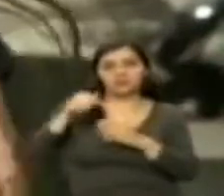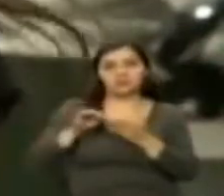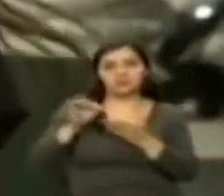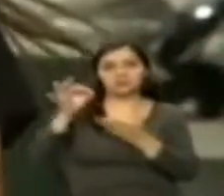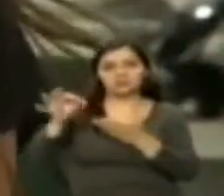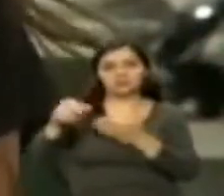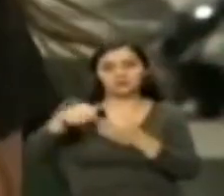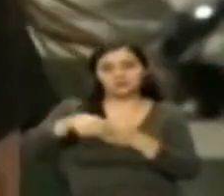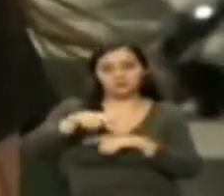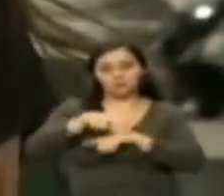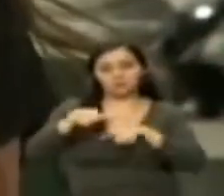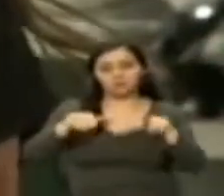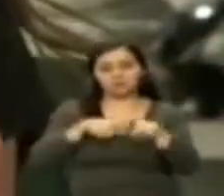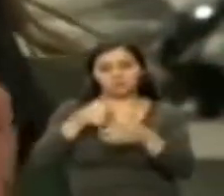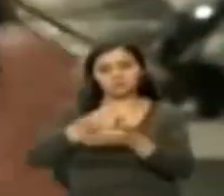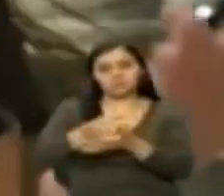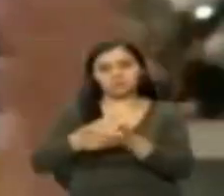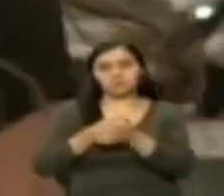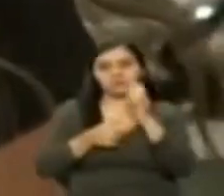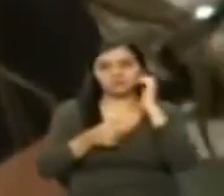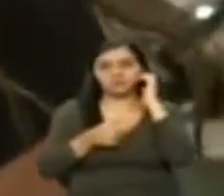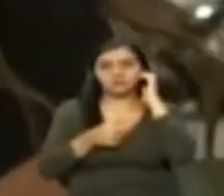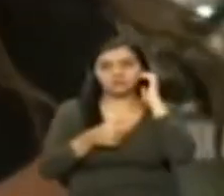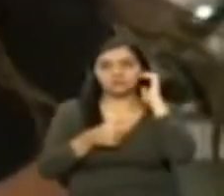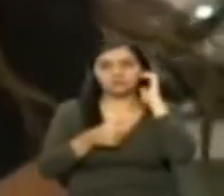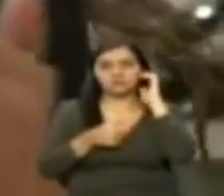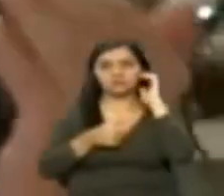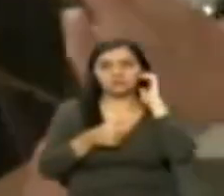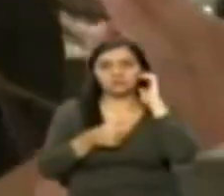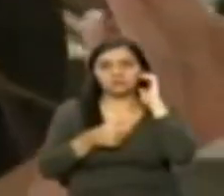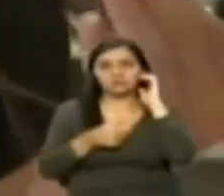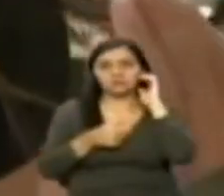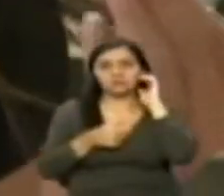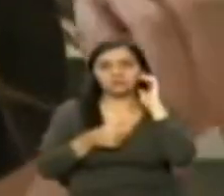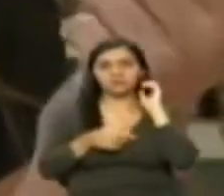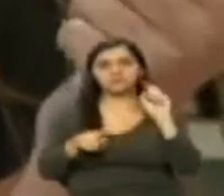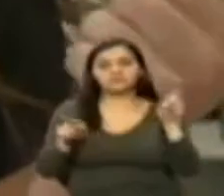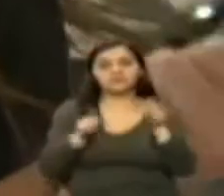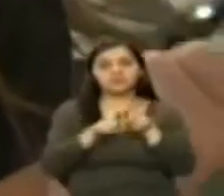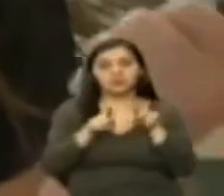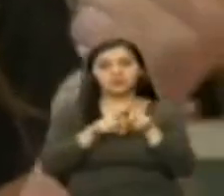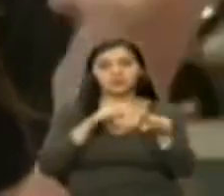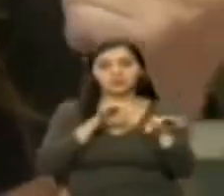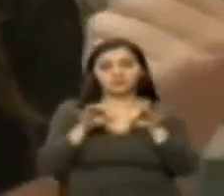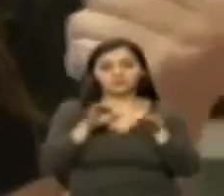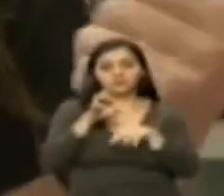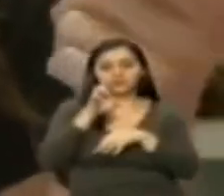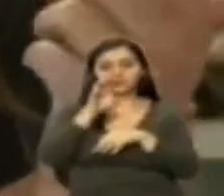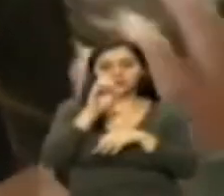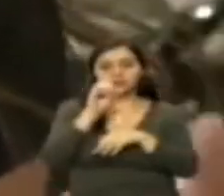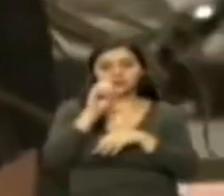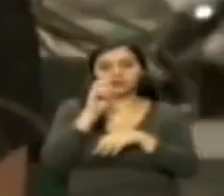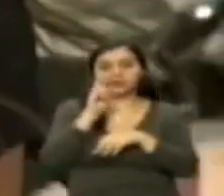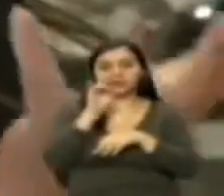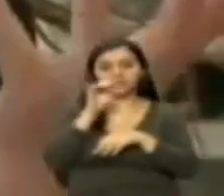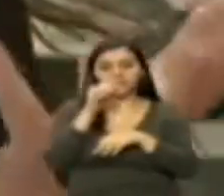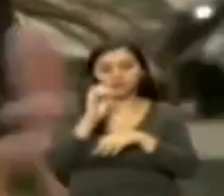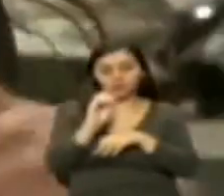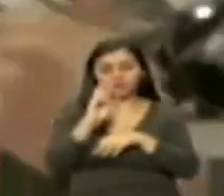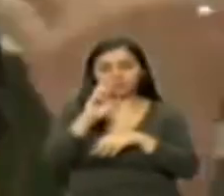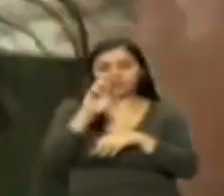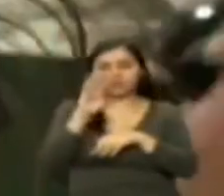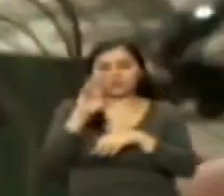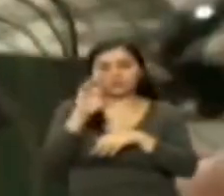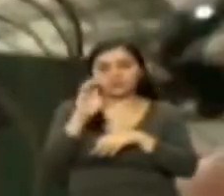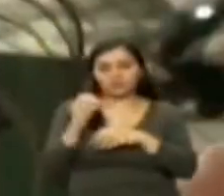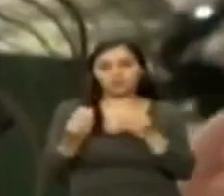extensión de la infraestructura del Spoch. Paralelamente, hemos conversado con Rodrigo y Roberto sobre la dotación de un